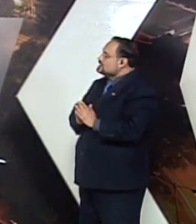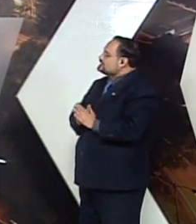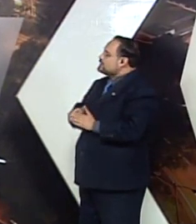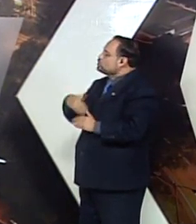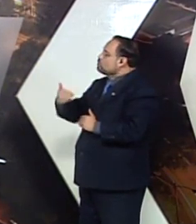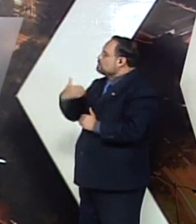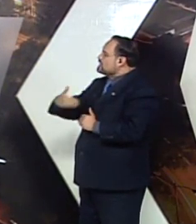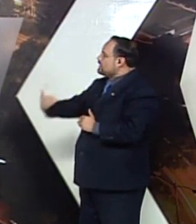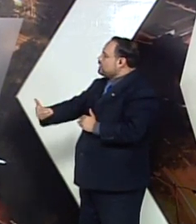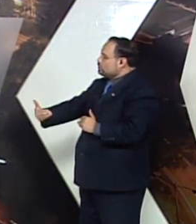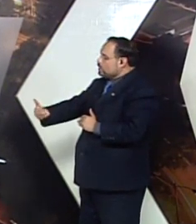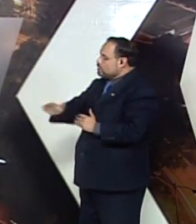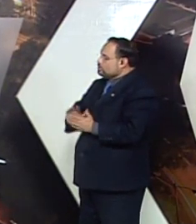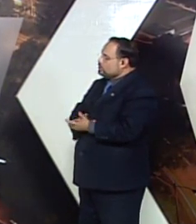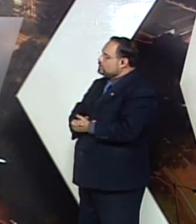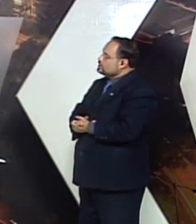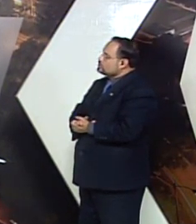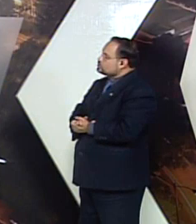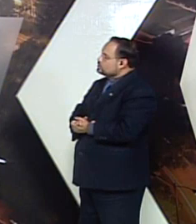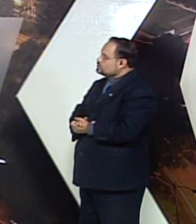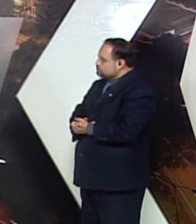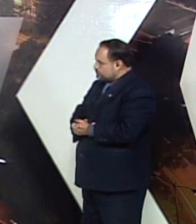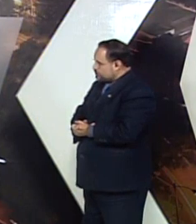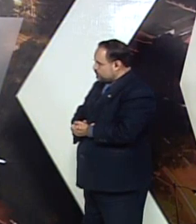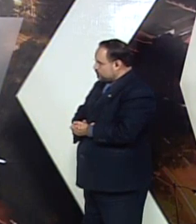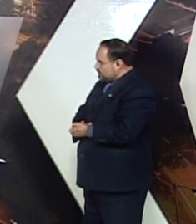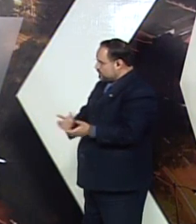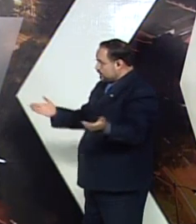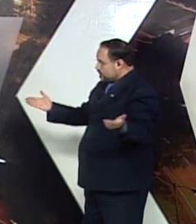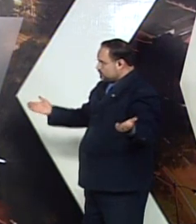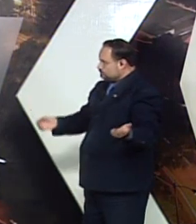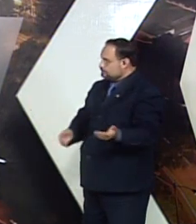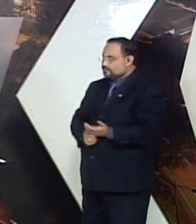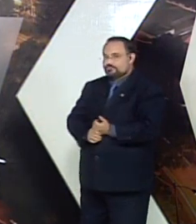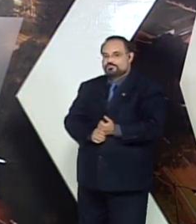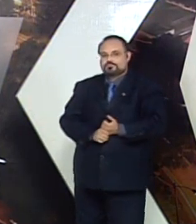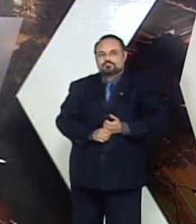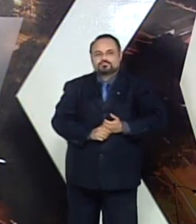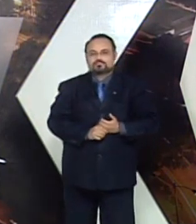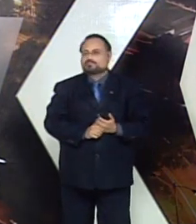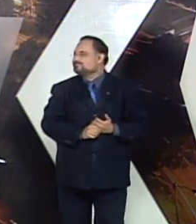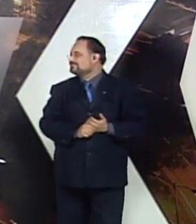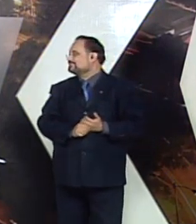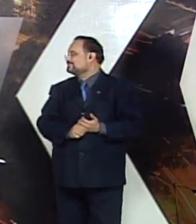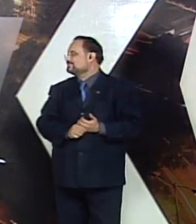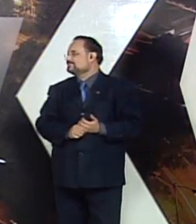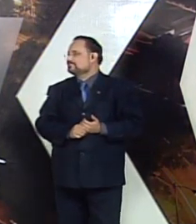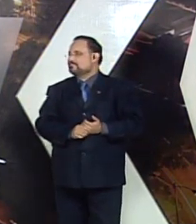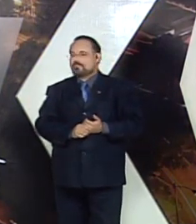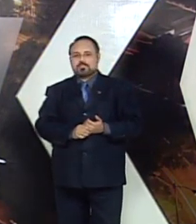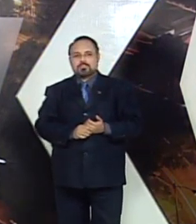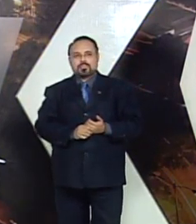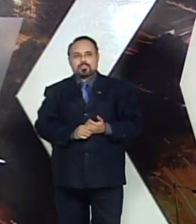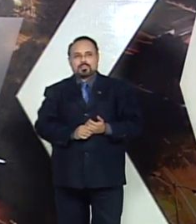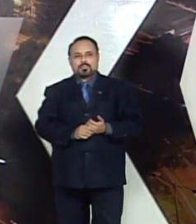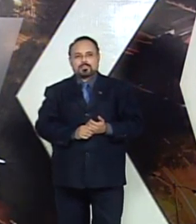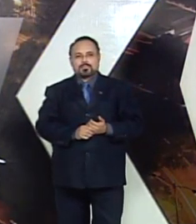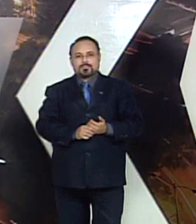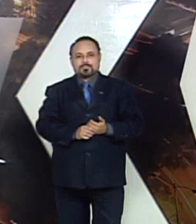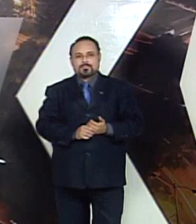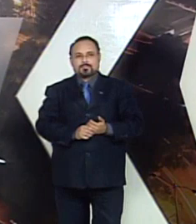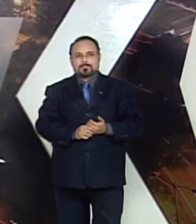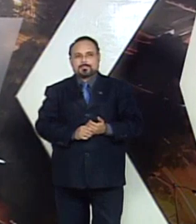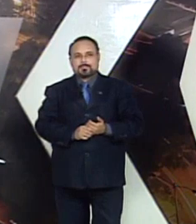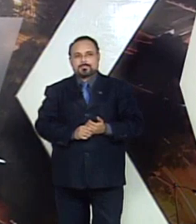se ha duplicado el número de niños con desnutrición aguda terrible iniciamos entonces con este análisis prepárense para